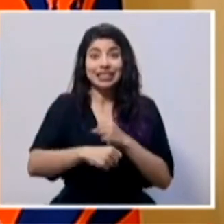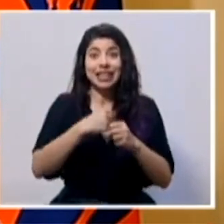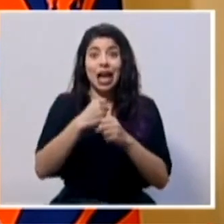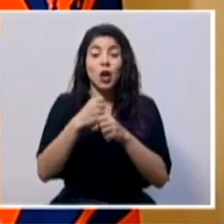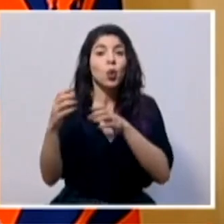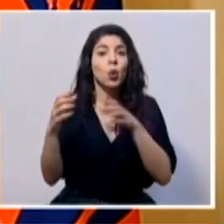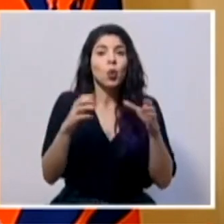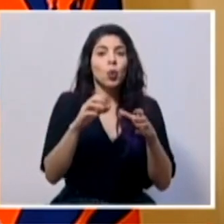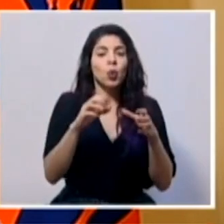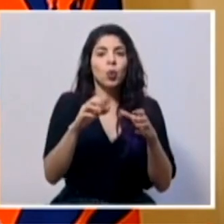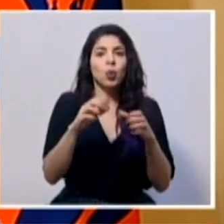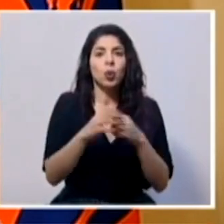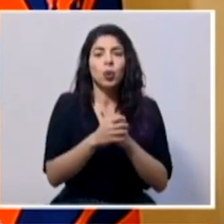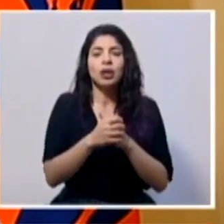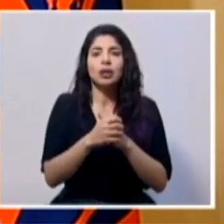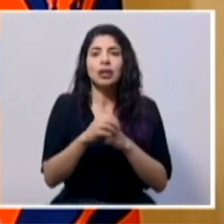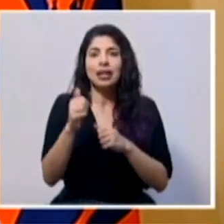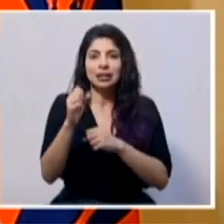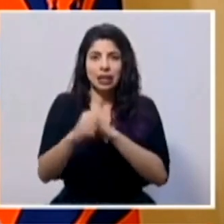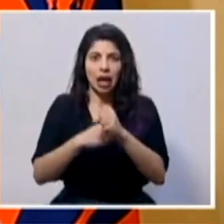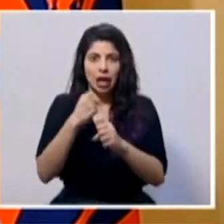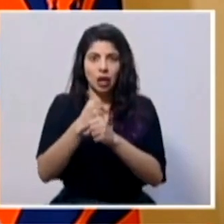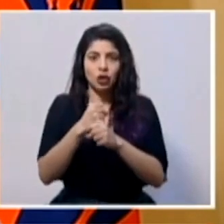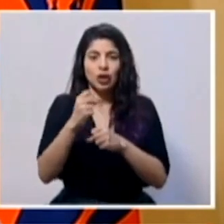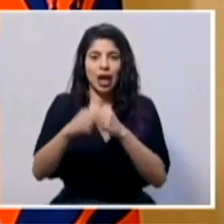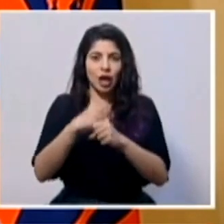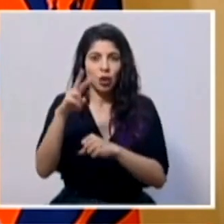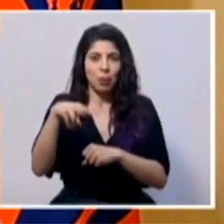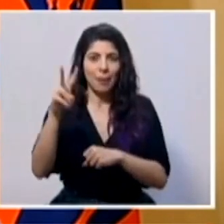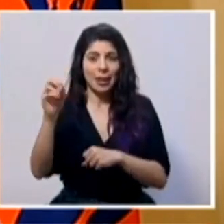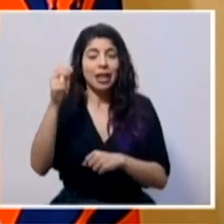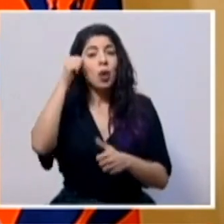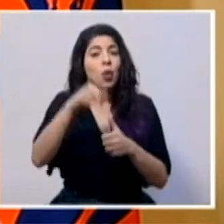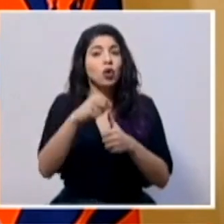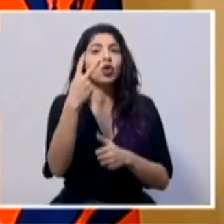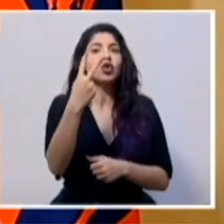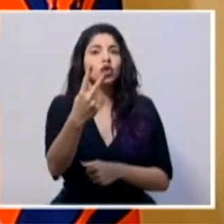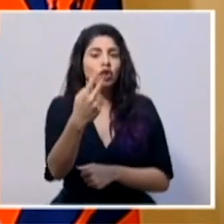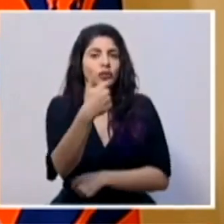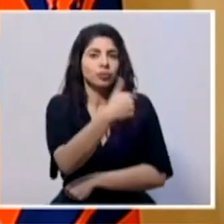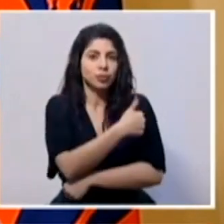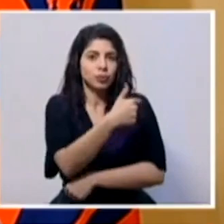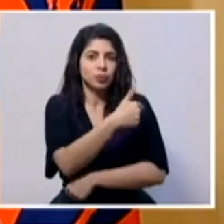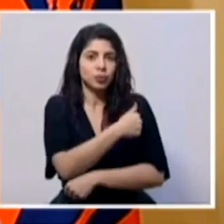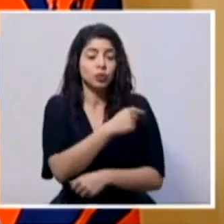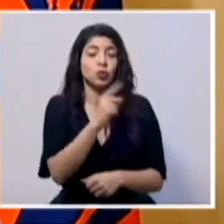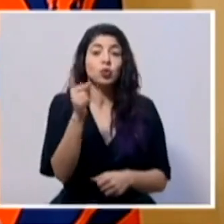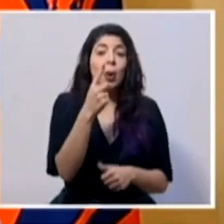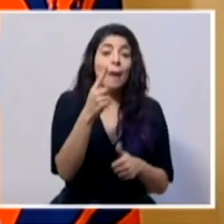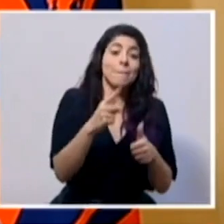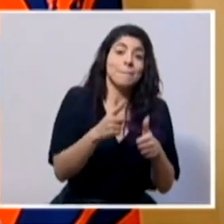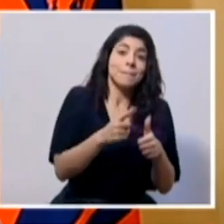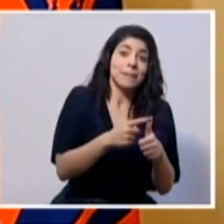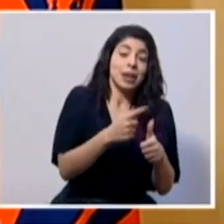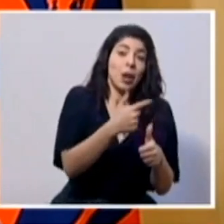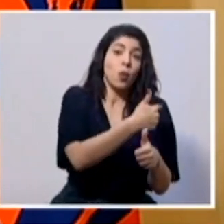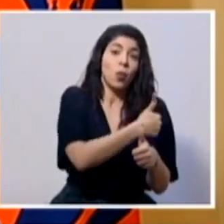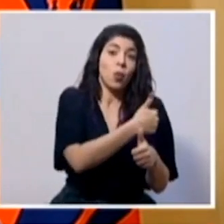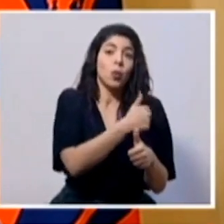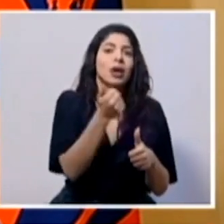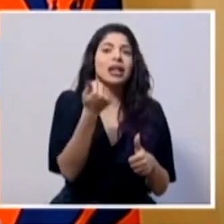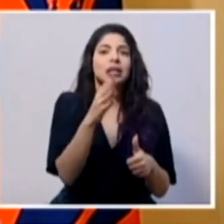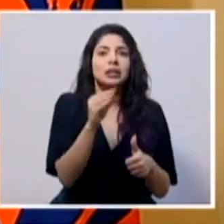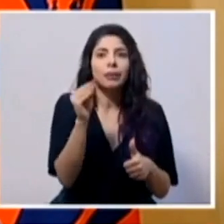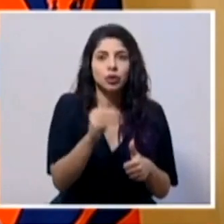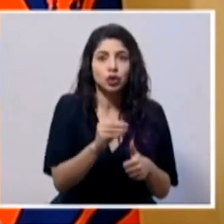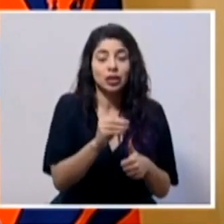en el 2020. De este grupo, recordemos que son dos dosis, solamente se han aplicado la primera dosis un